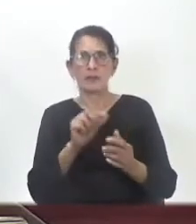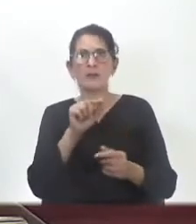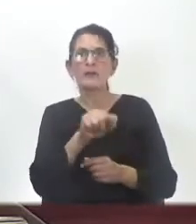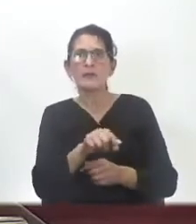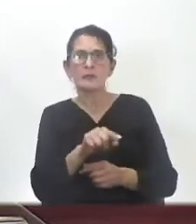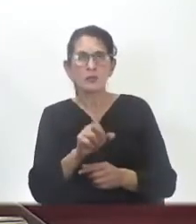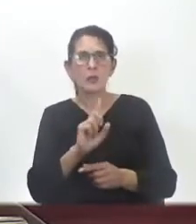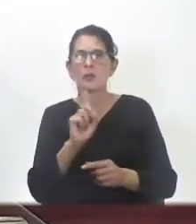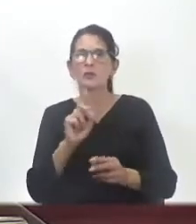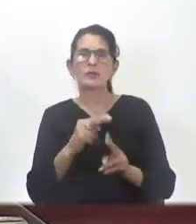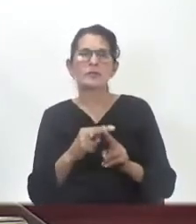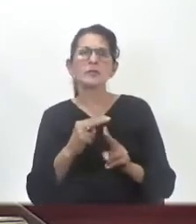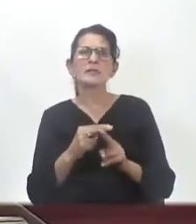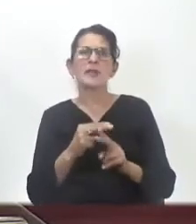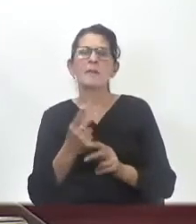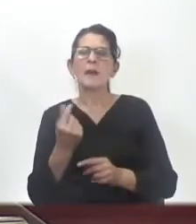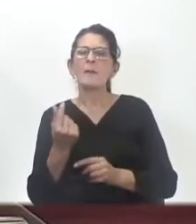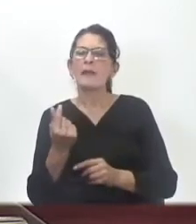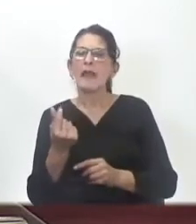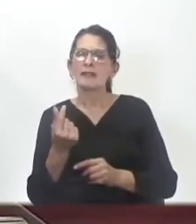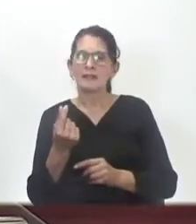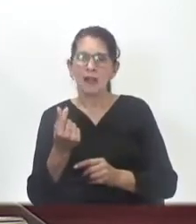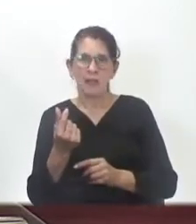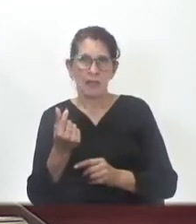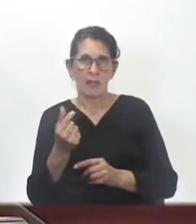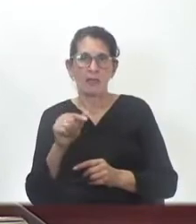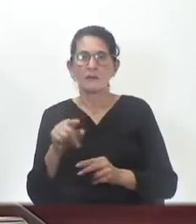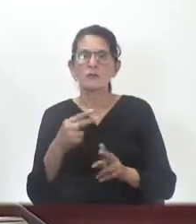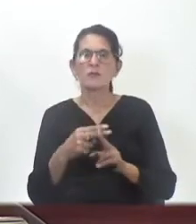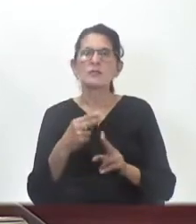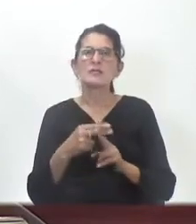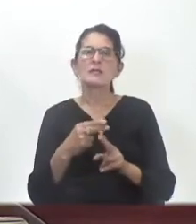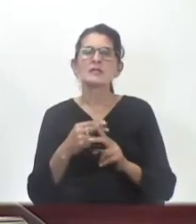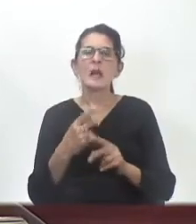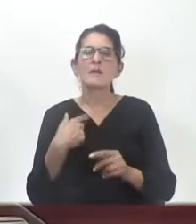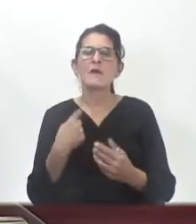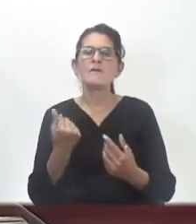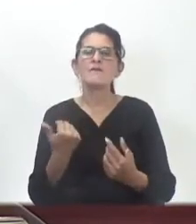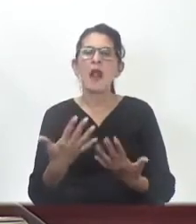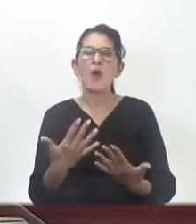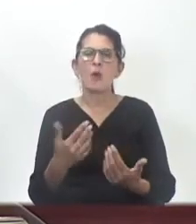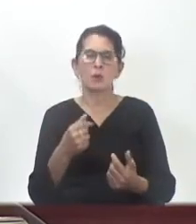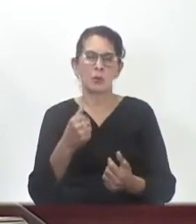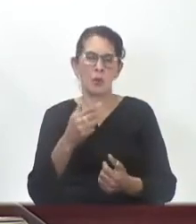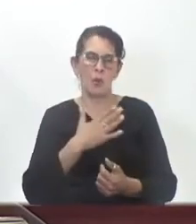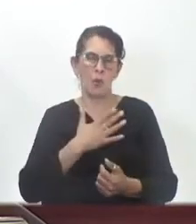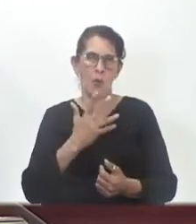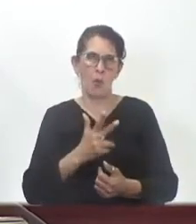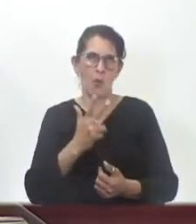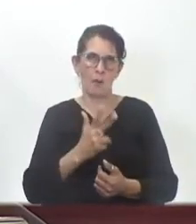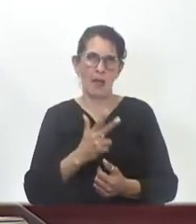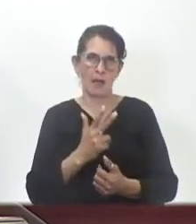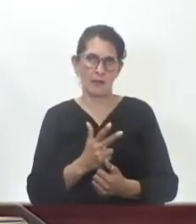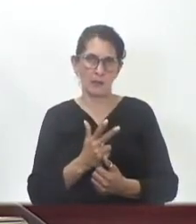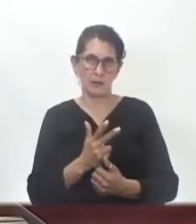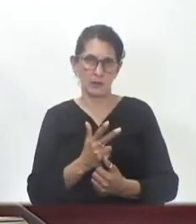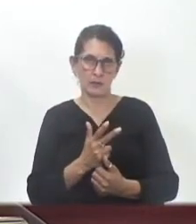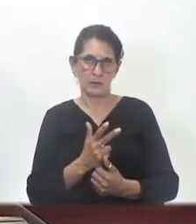no se llama plata, eso se llama valor humano. de las personas que están al frente de la